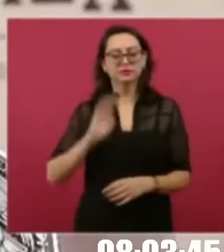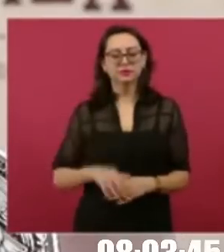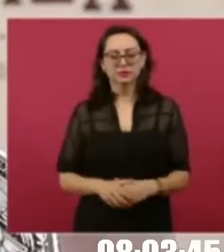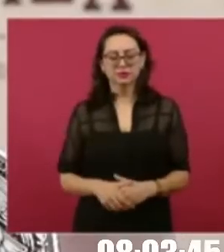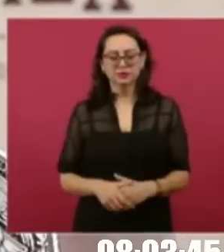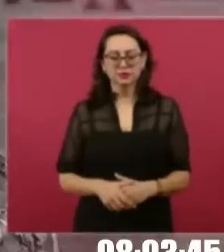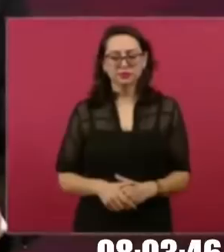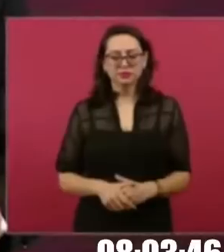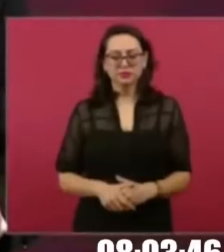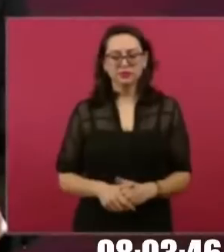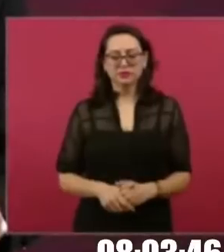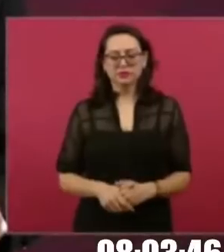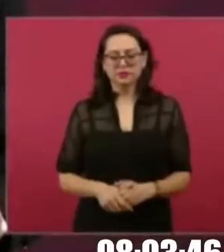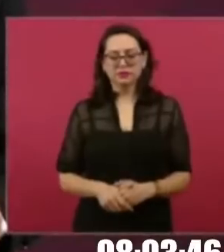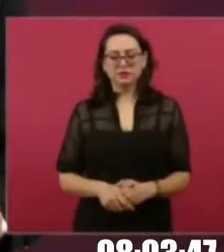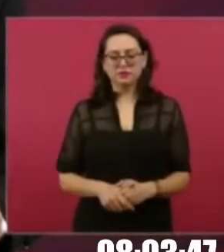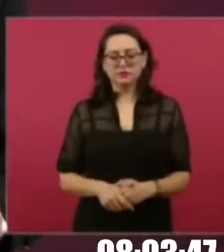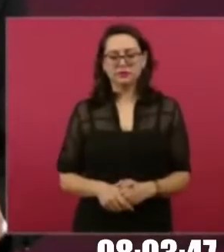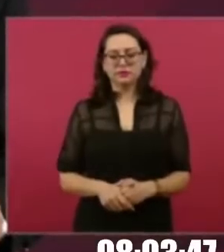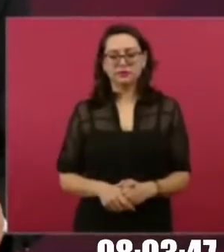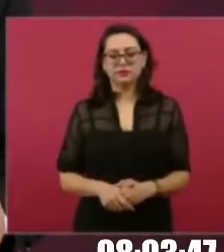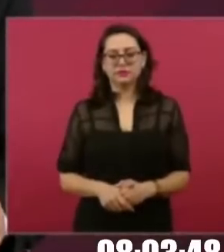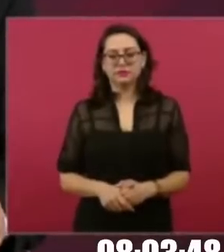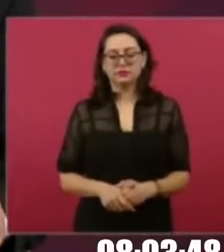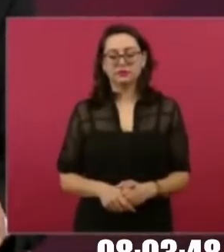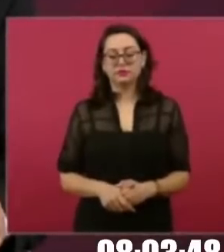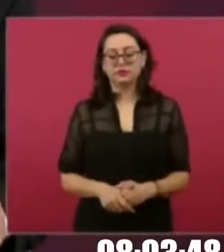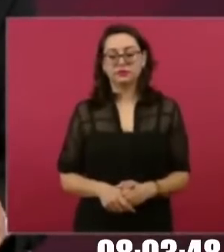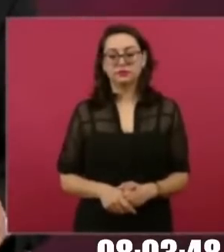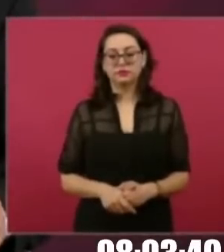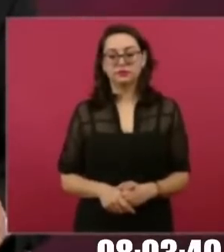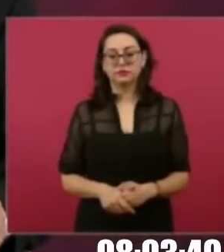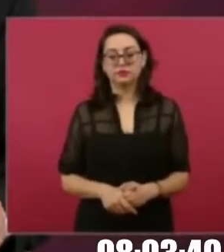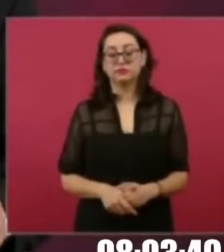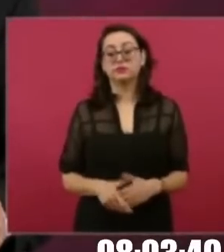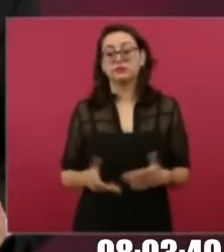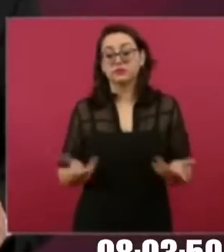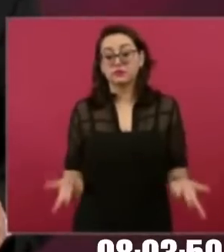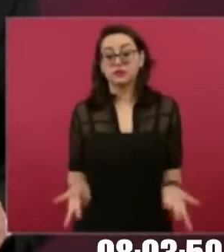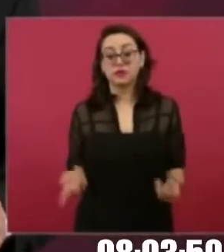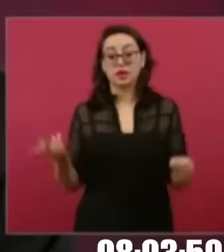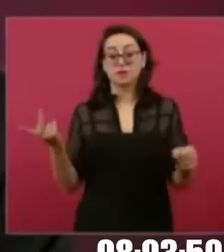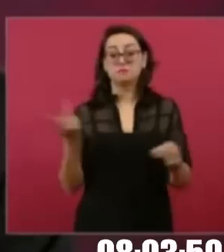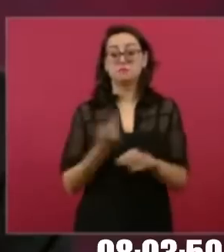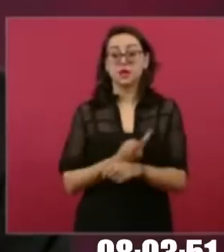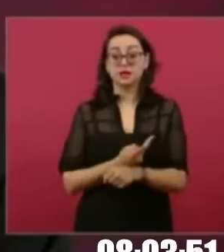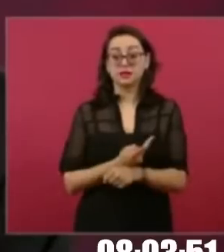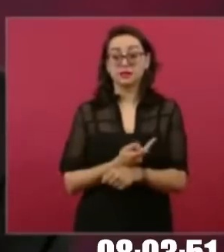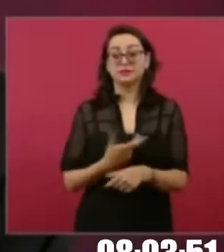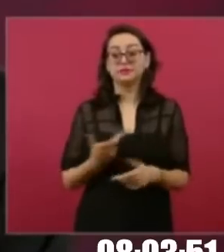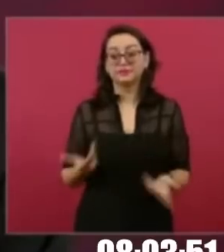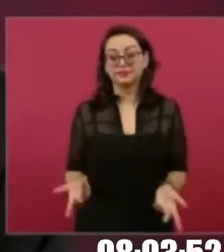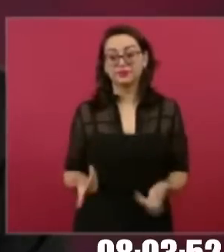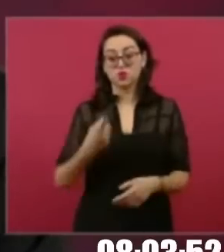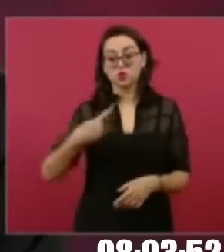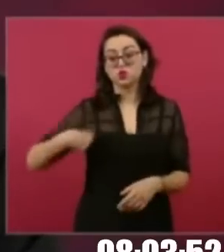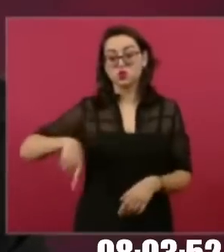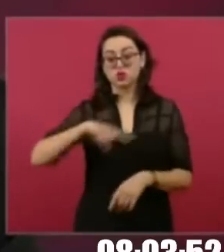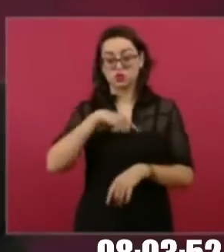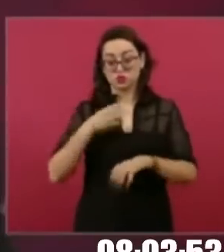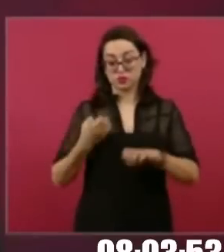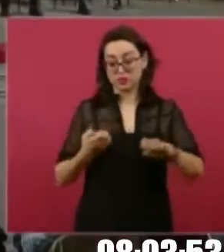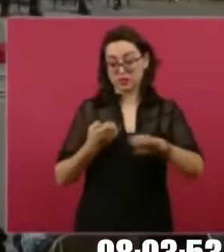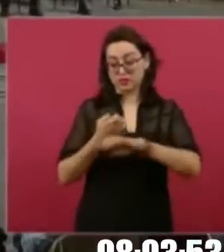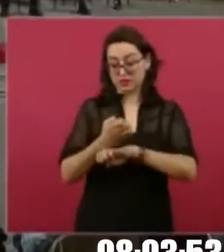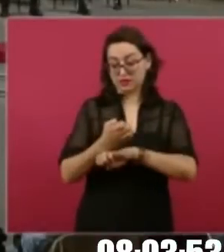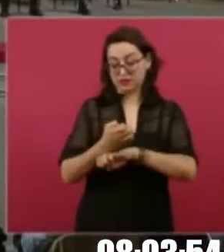salud ustedes conocen bien nuestra media península casi una isla tenemos serios